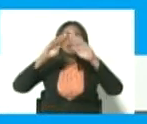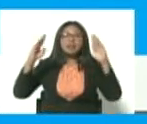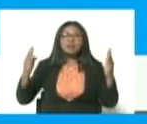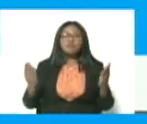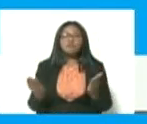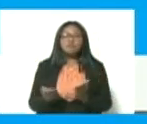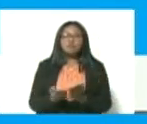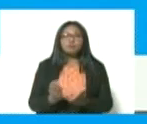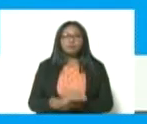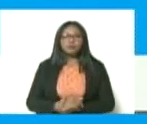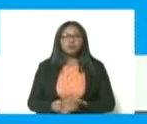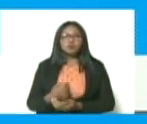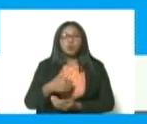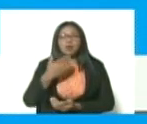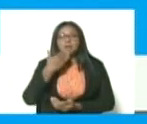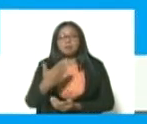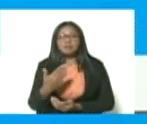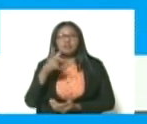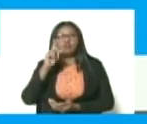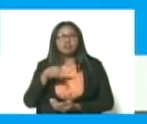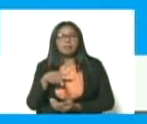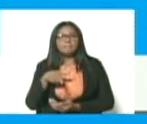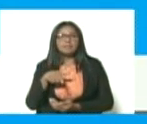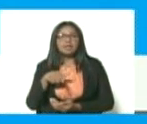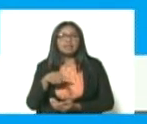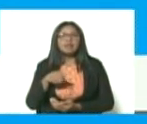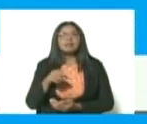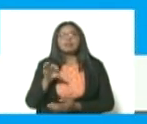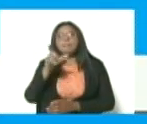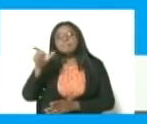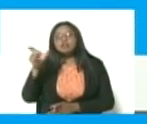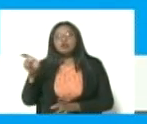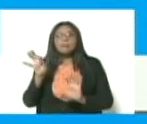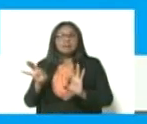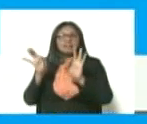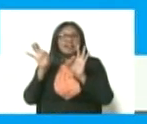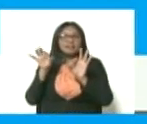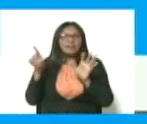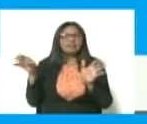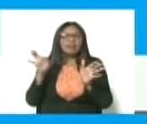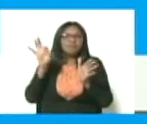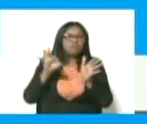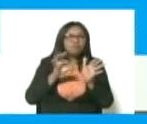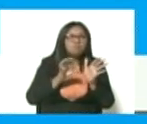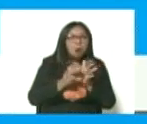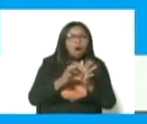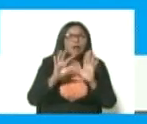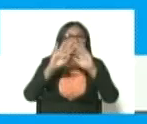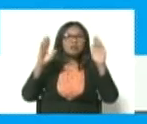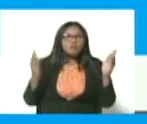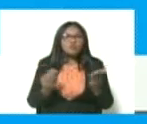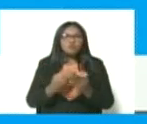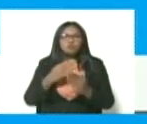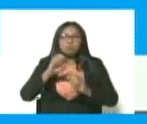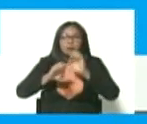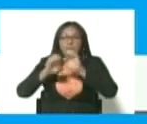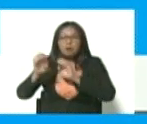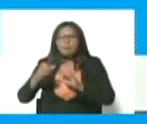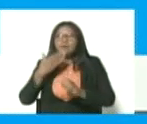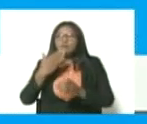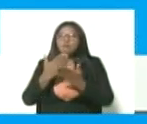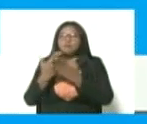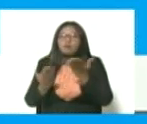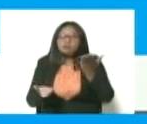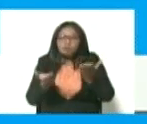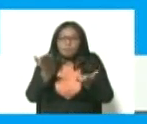pedido opinión de infectólogos y de expertos en esta materia en el mundo entero. Hemos